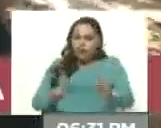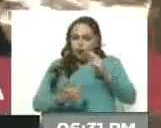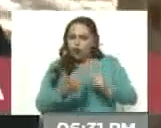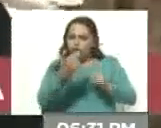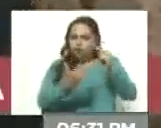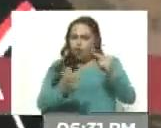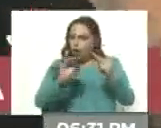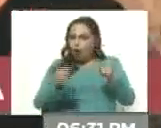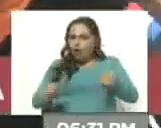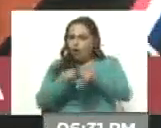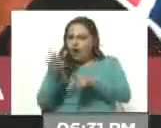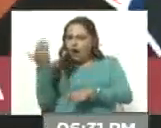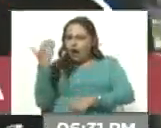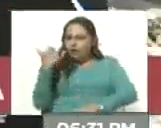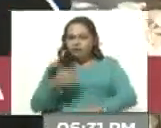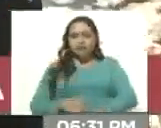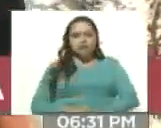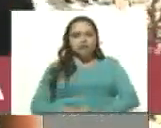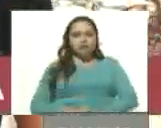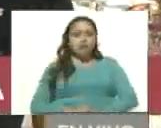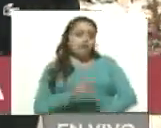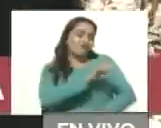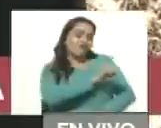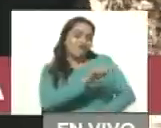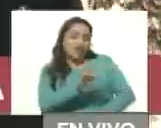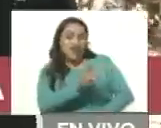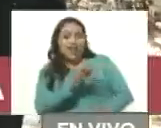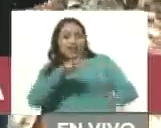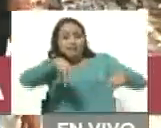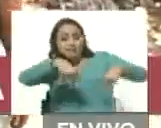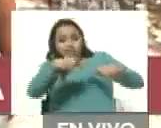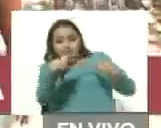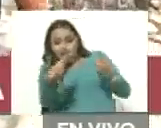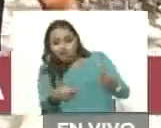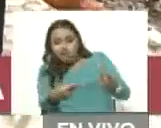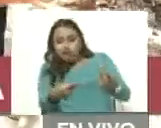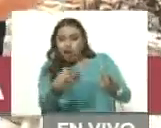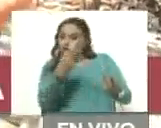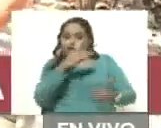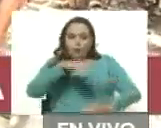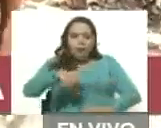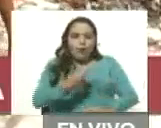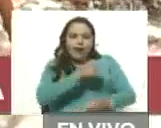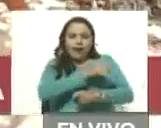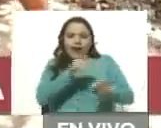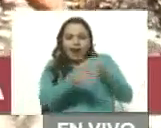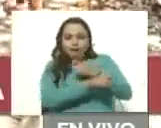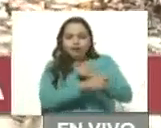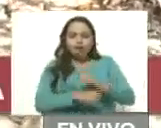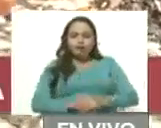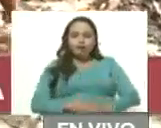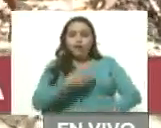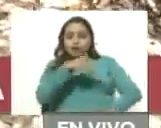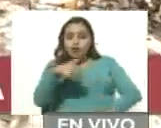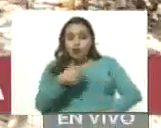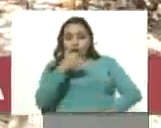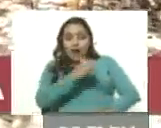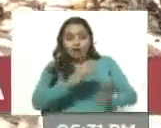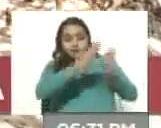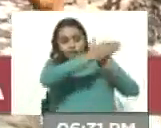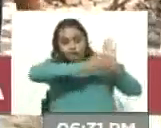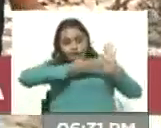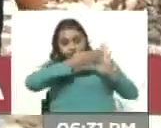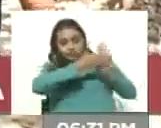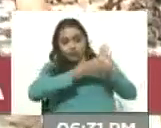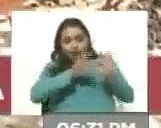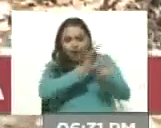como 'no para en restauración en restauración no se pueden o sea si lo que estamos restaurando es la fachada con